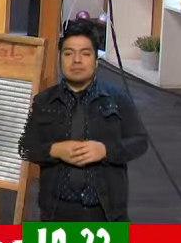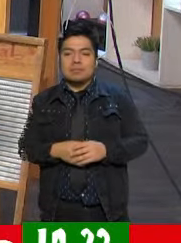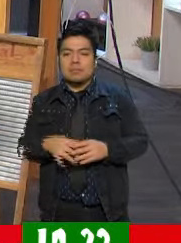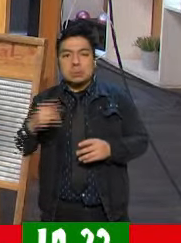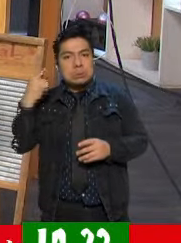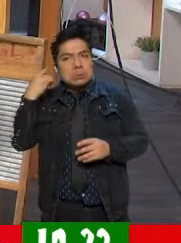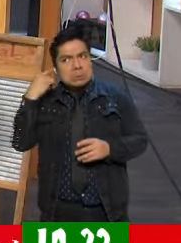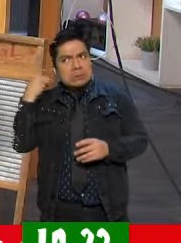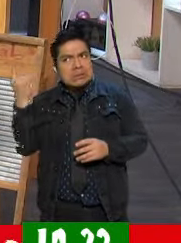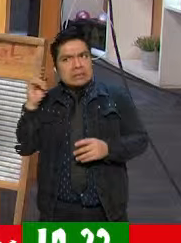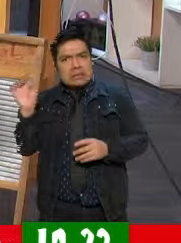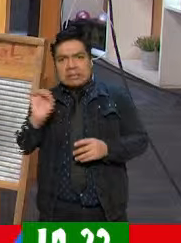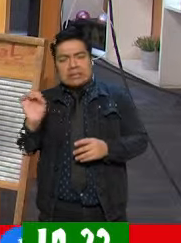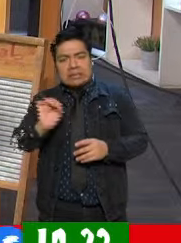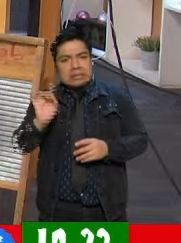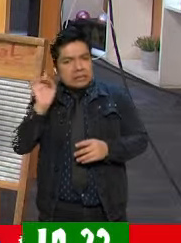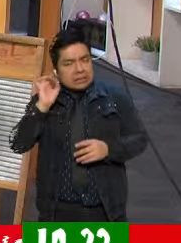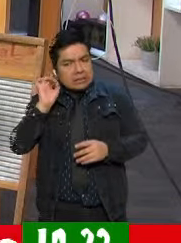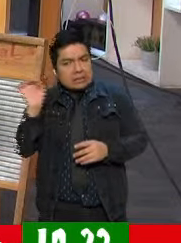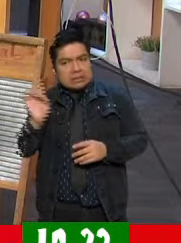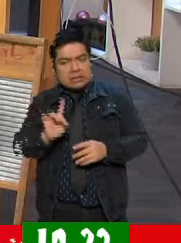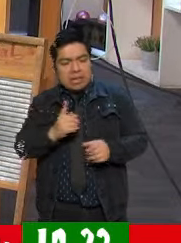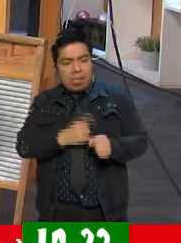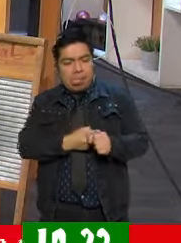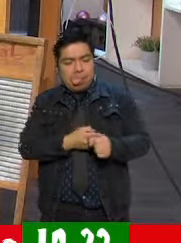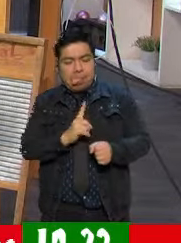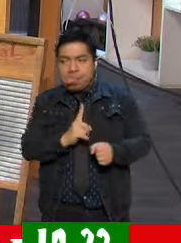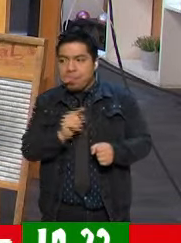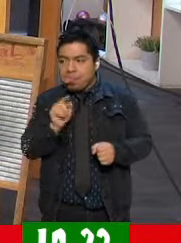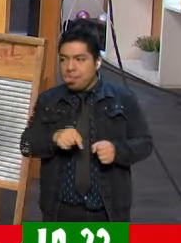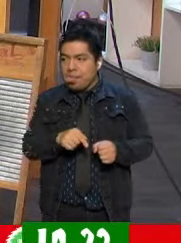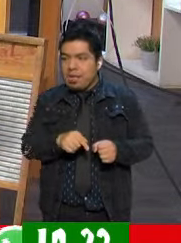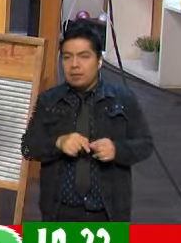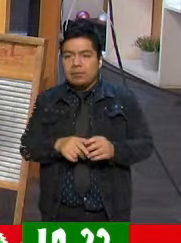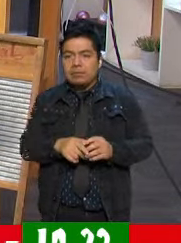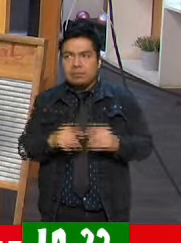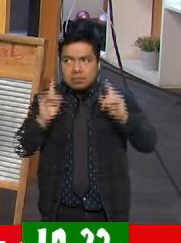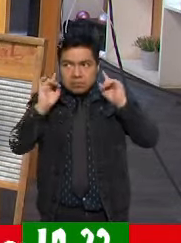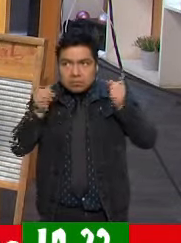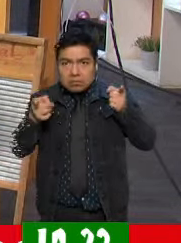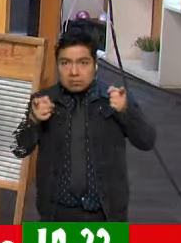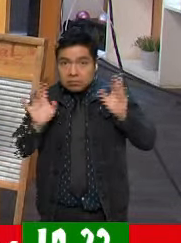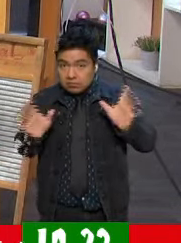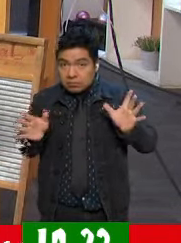No te oímos, Adriancito. ¿Le aprietas a tu micro? Ya está. A ver.